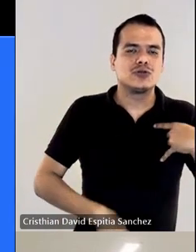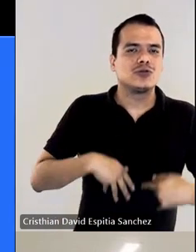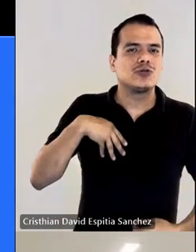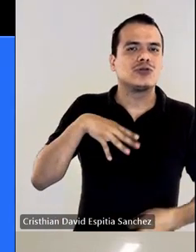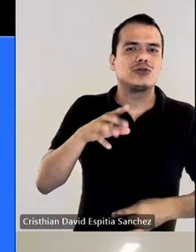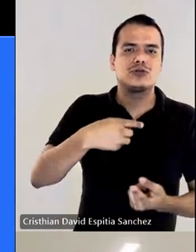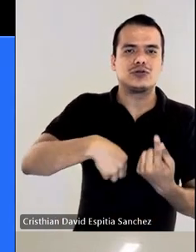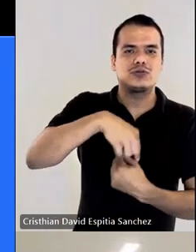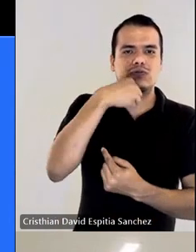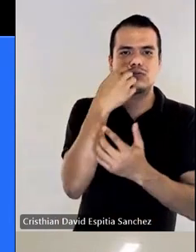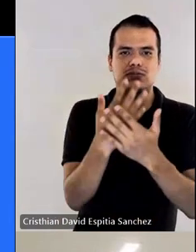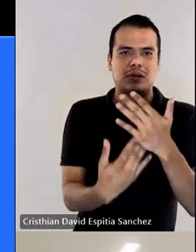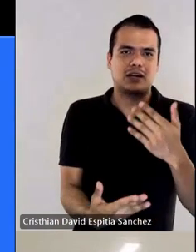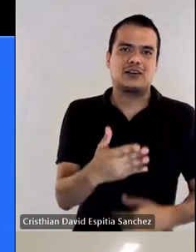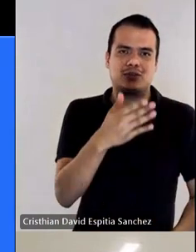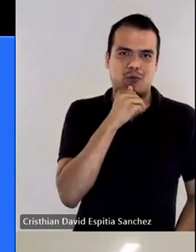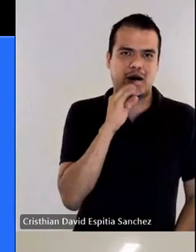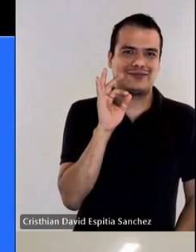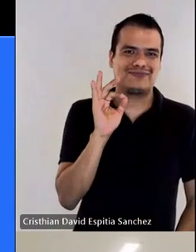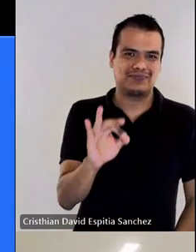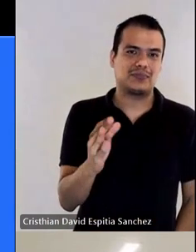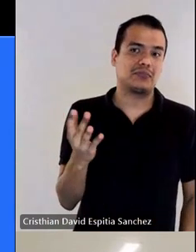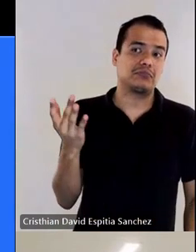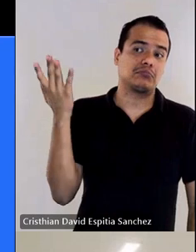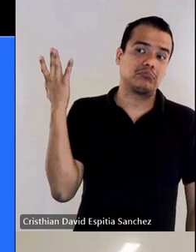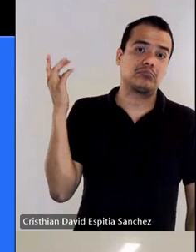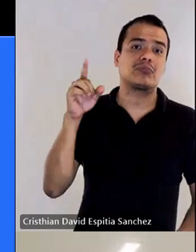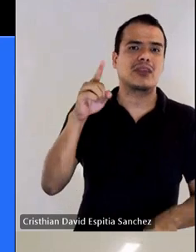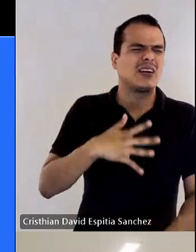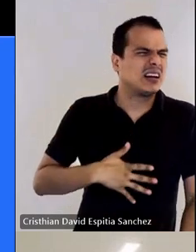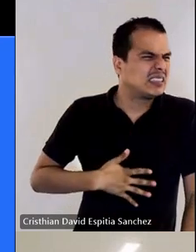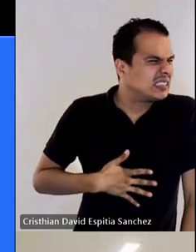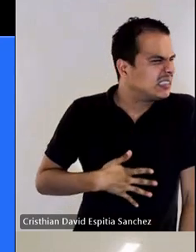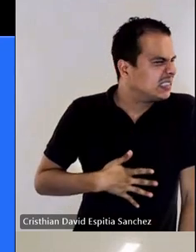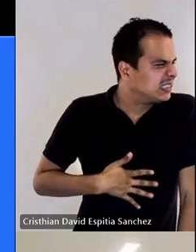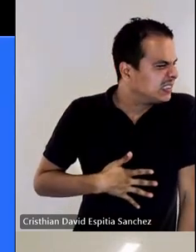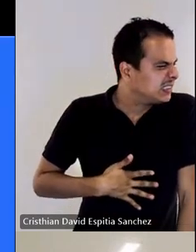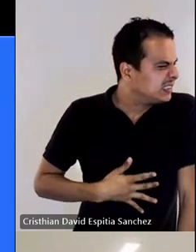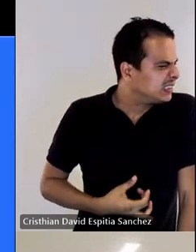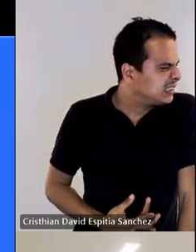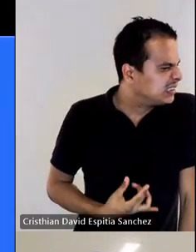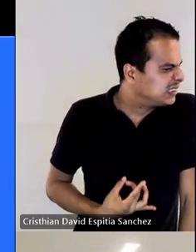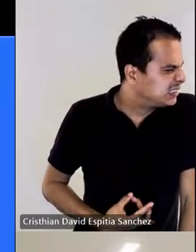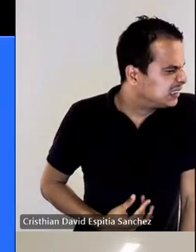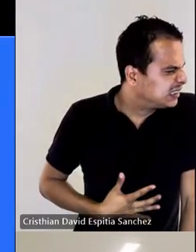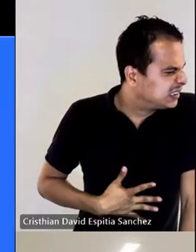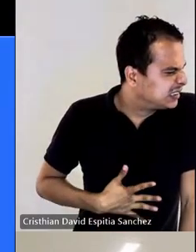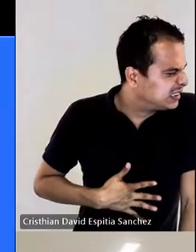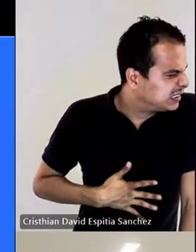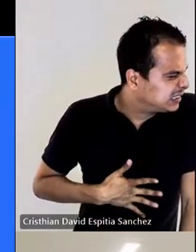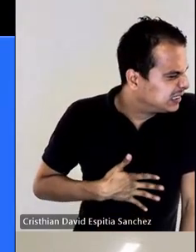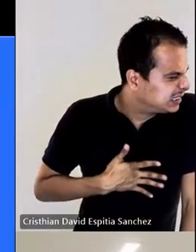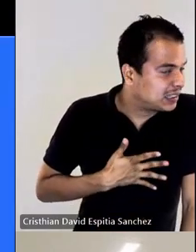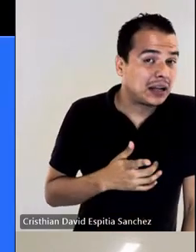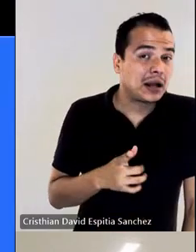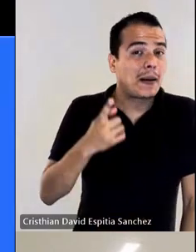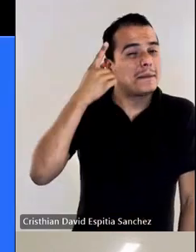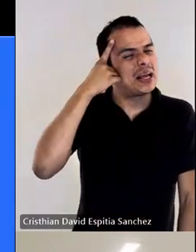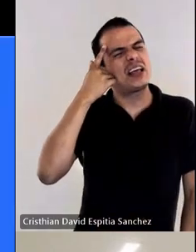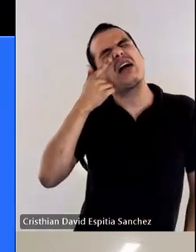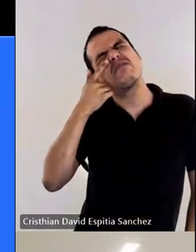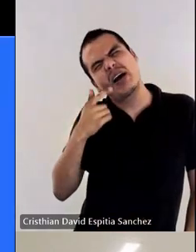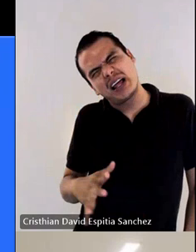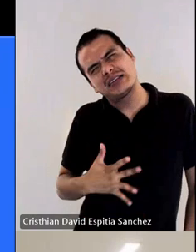pareciera que fuera inicialmente por un proceso de indigestión, pero ese dolor gástrico se empieza a irradiar como hacia el pecho,